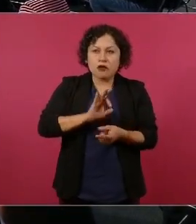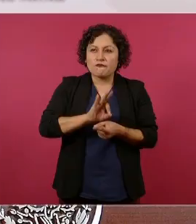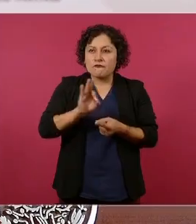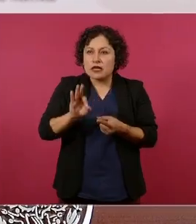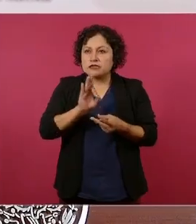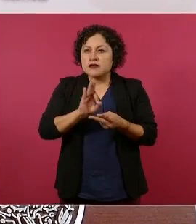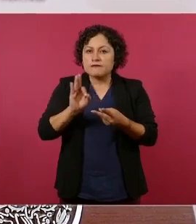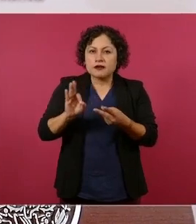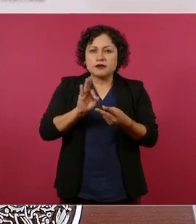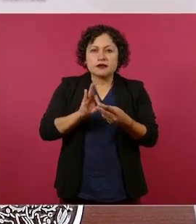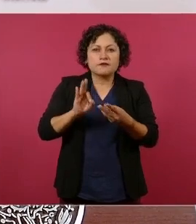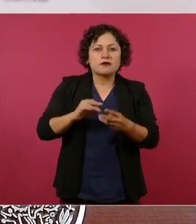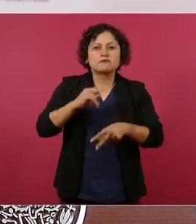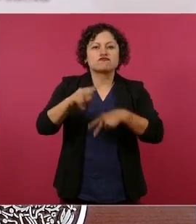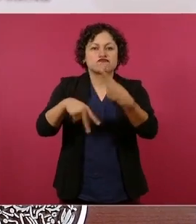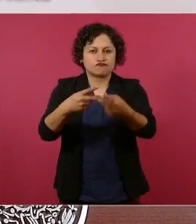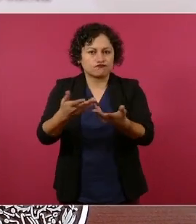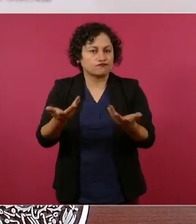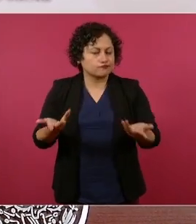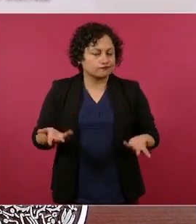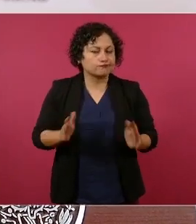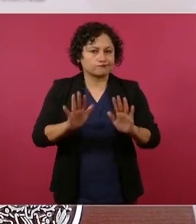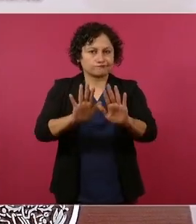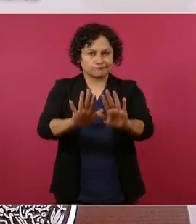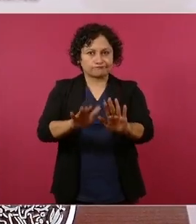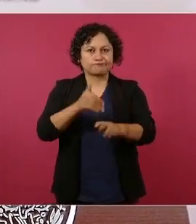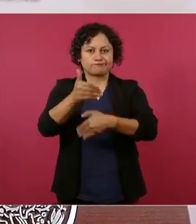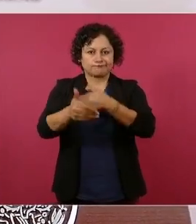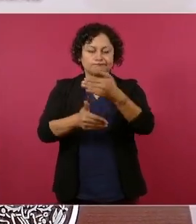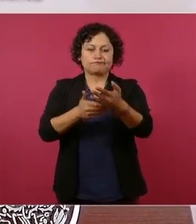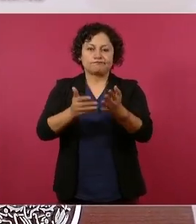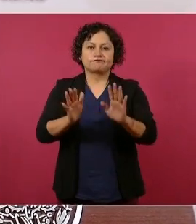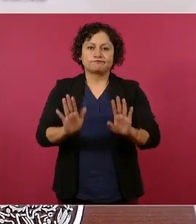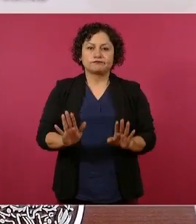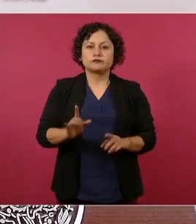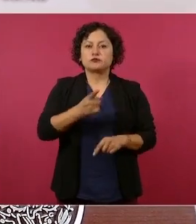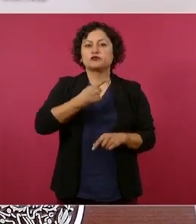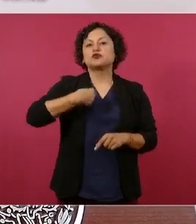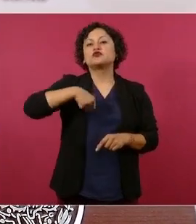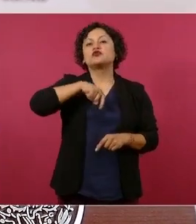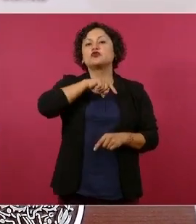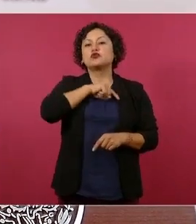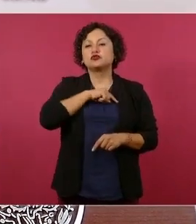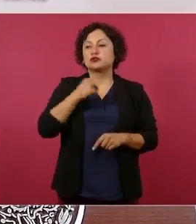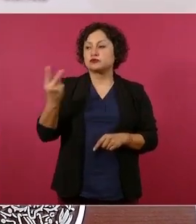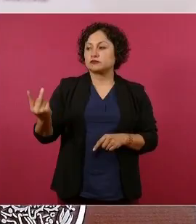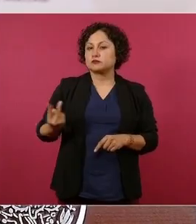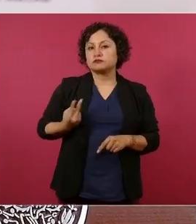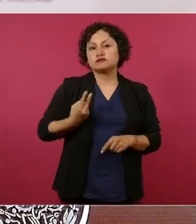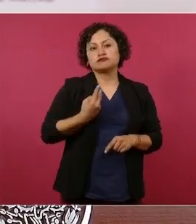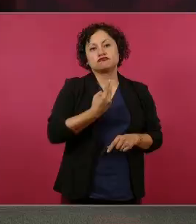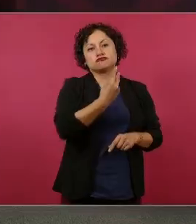cómo le hacemos. El propósito es recorrer el país